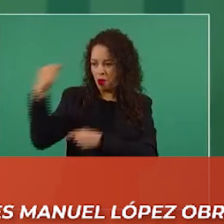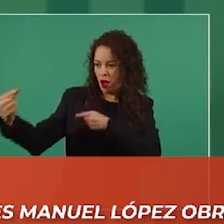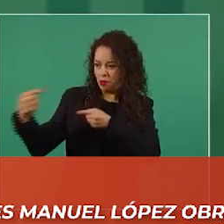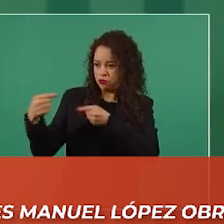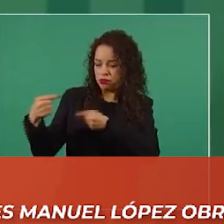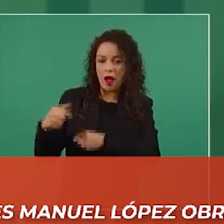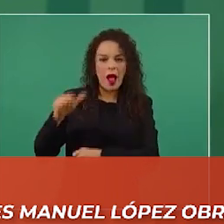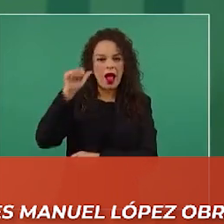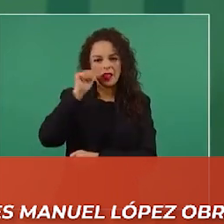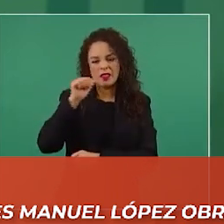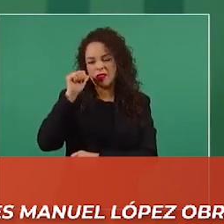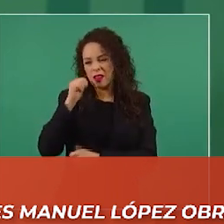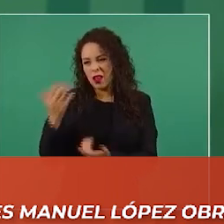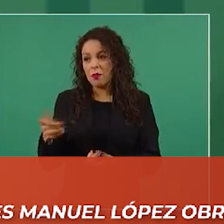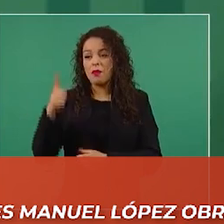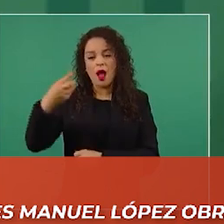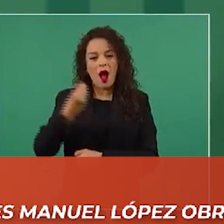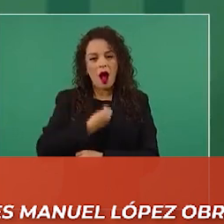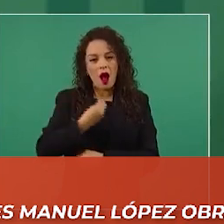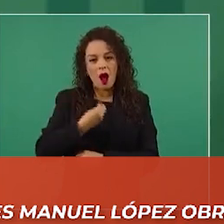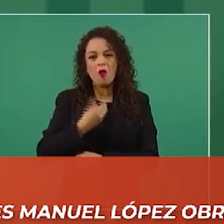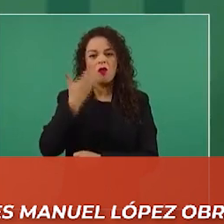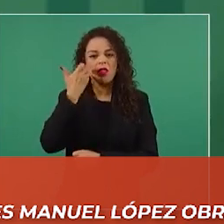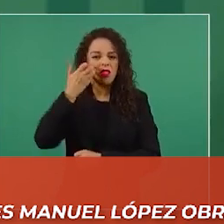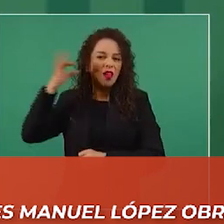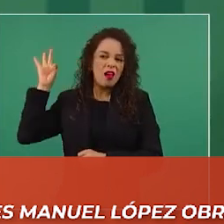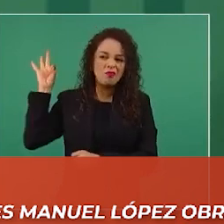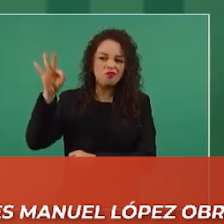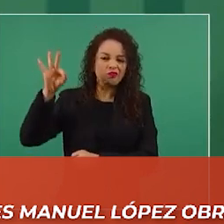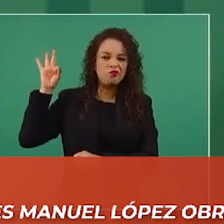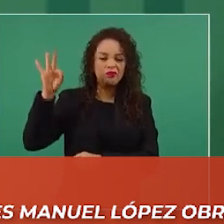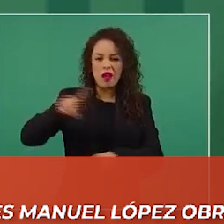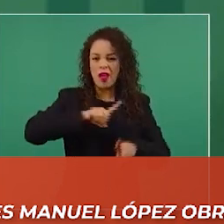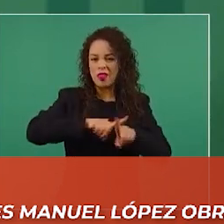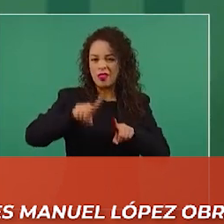resistió provocaciones de todo tipo